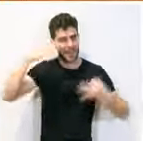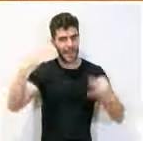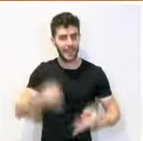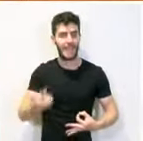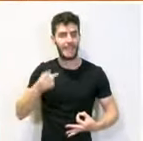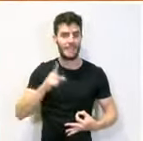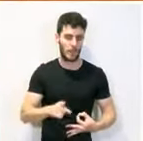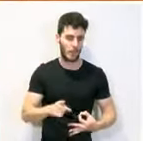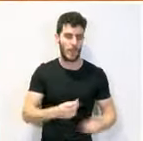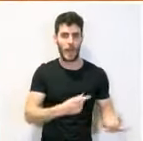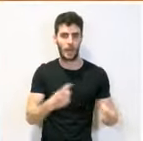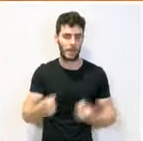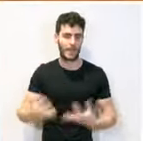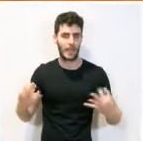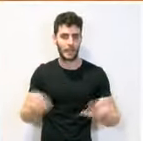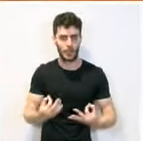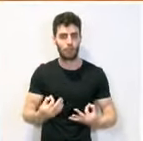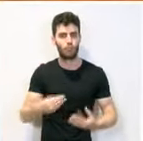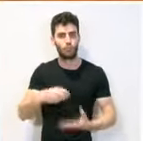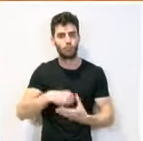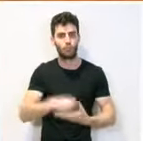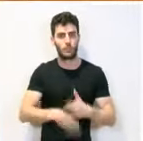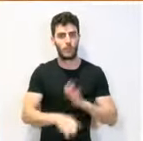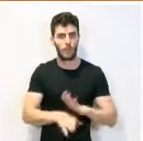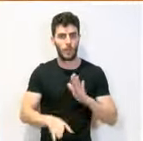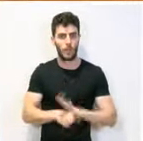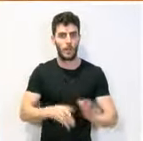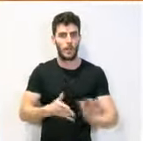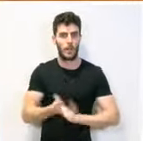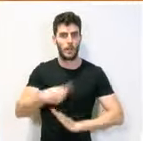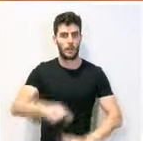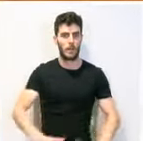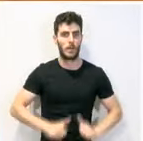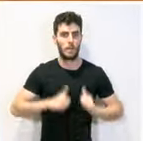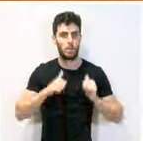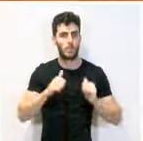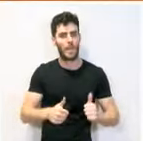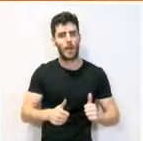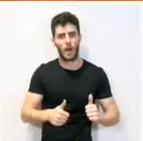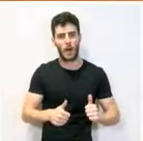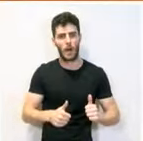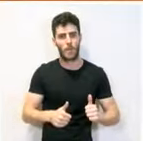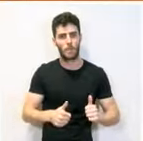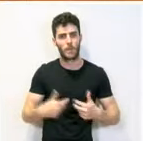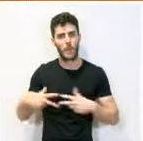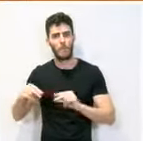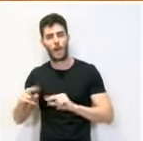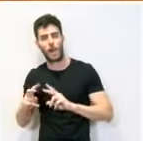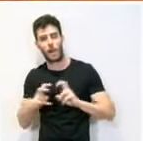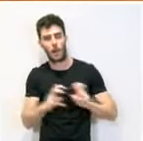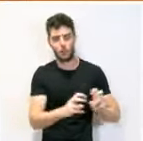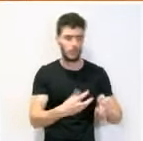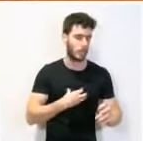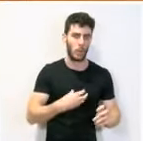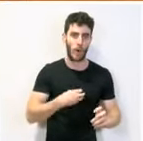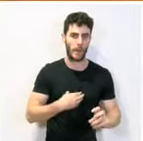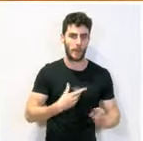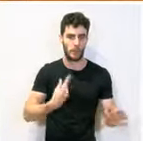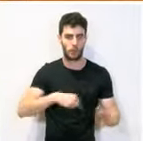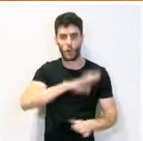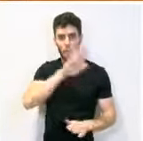de lo que es necesario seguir implantando. No podemos empezar la casa por el tejado, no podemos erosionar nuestro